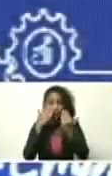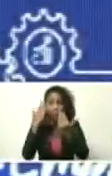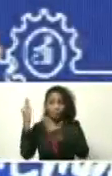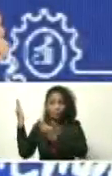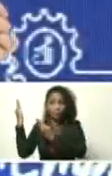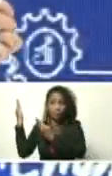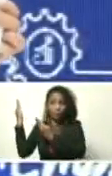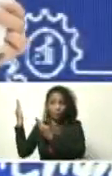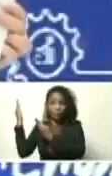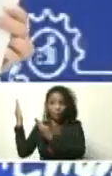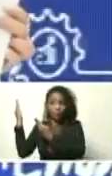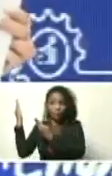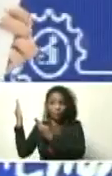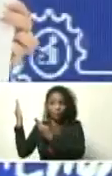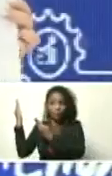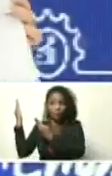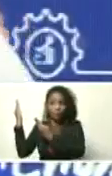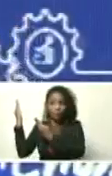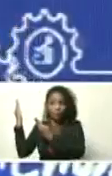está acá.